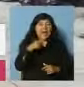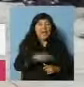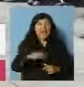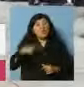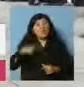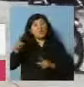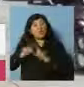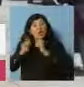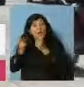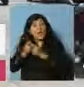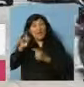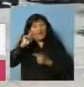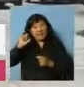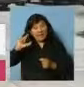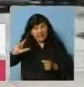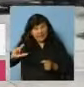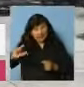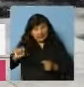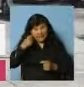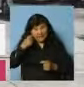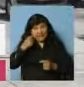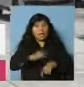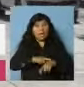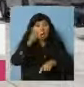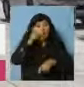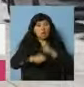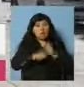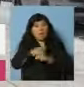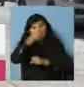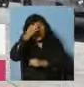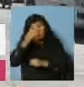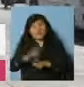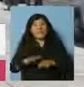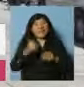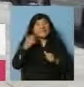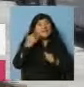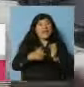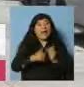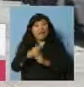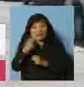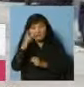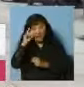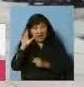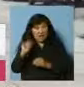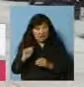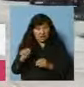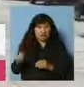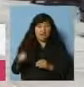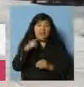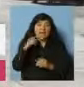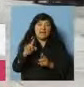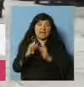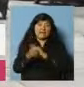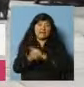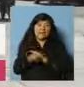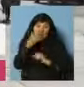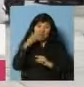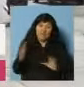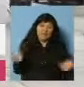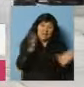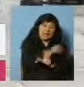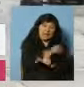hoy está funcionando de 8 a 12 y de 18 a 22 horas, ¿sí? La modalidad va a cambiar cuando el centro de día comience a